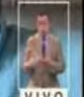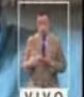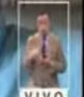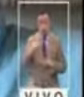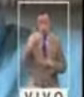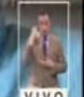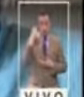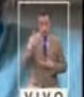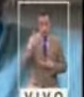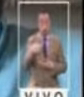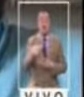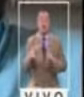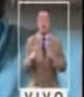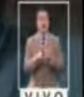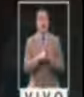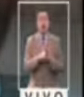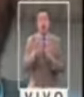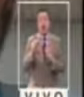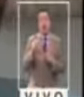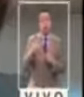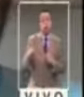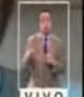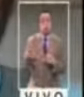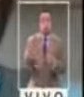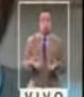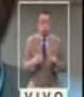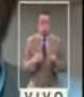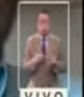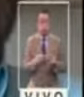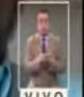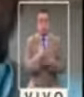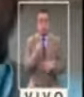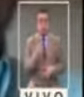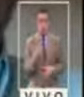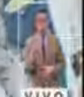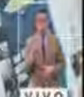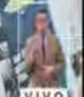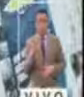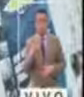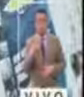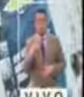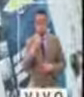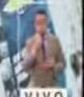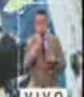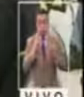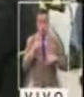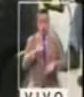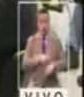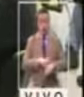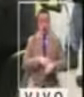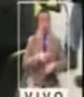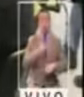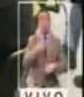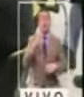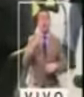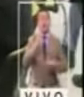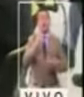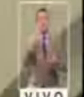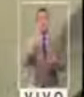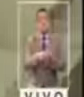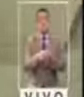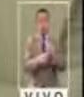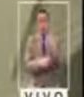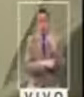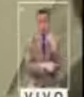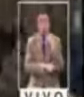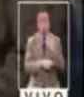aquel hecho ilegal o arbitrario. Explica que los trámites son vía web y los honorarios de los abogados son pagados por las ISAPRES al perder el